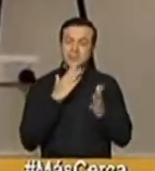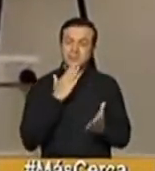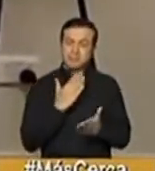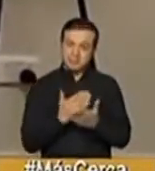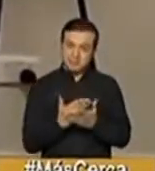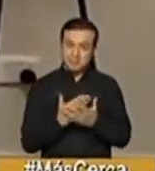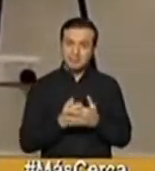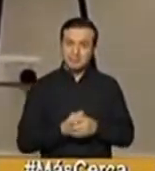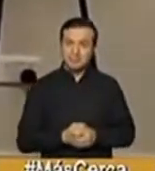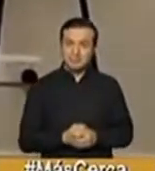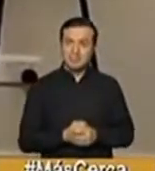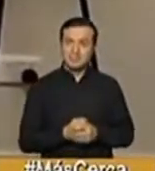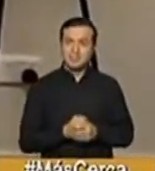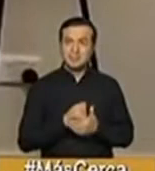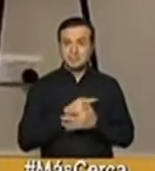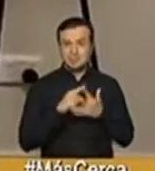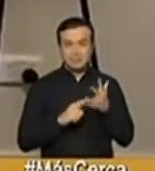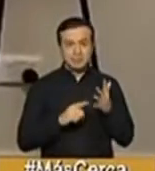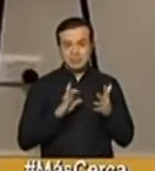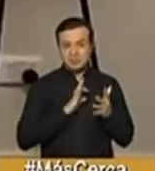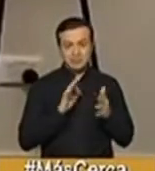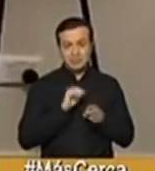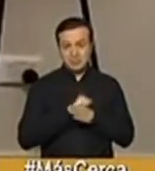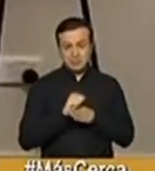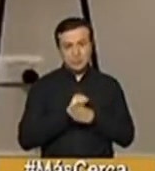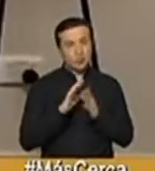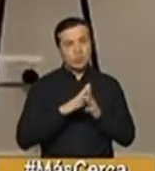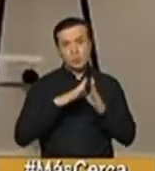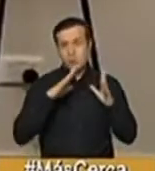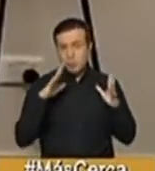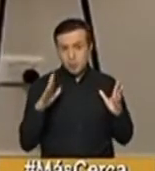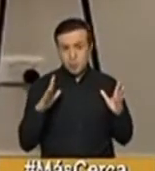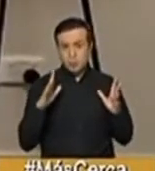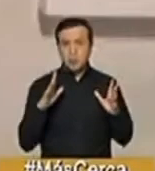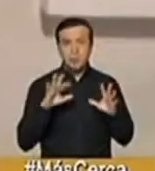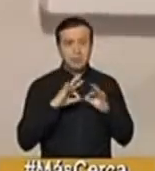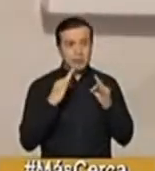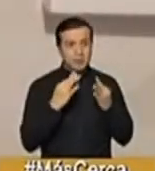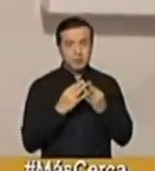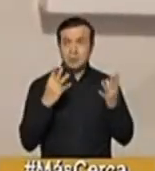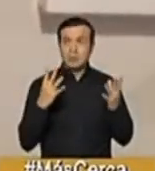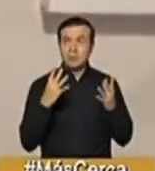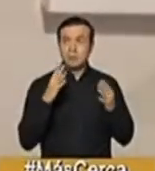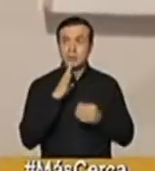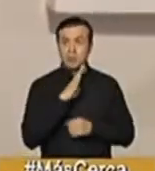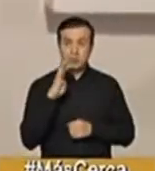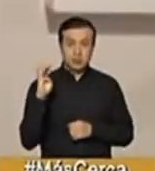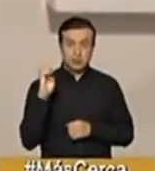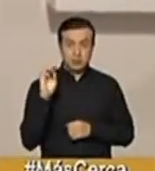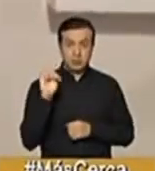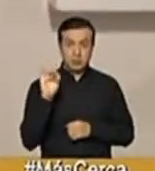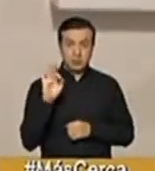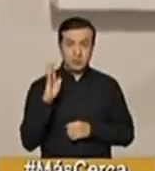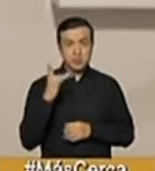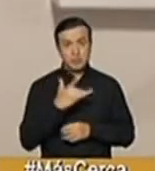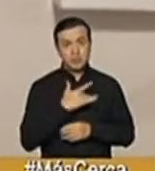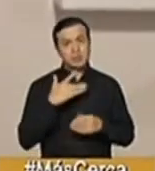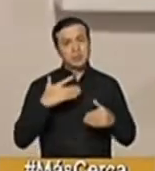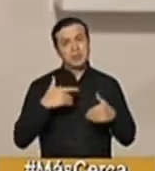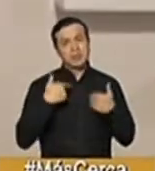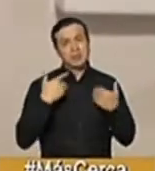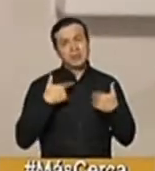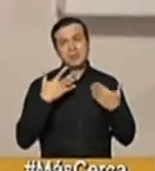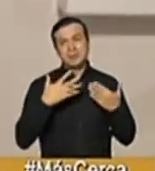y al entrenador que me entrenó bastante. Eso va por mi familia. La prueba es 400 metros y pues me siento contenta